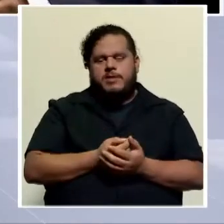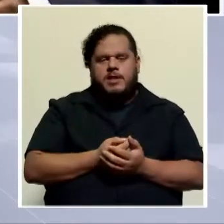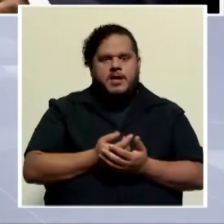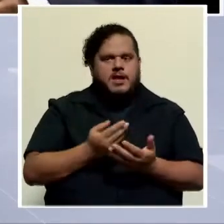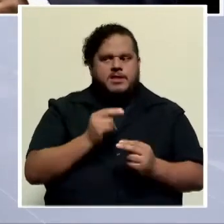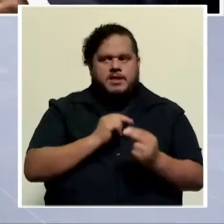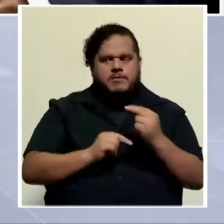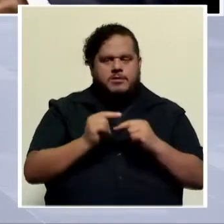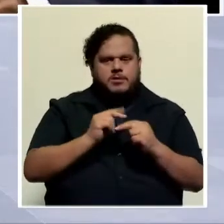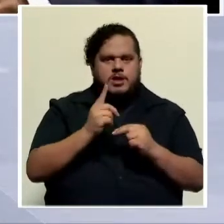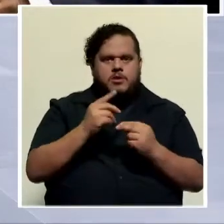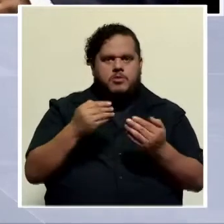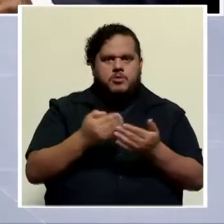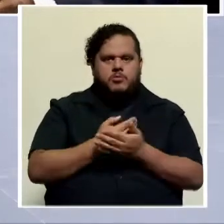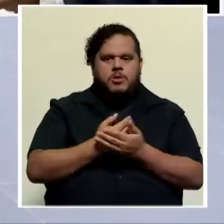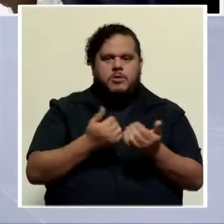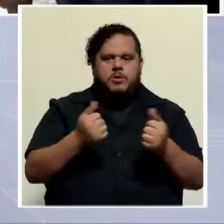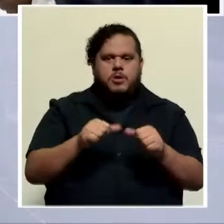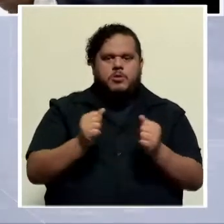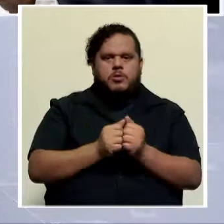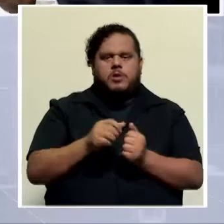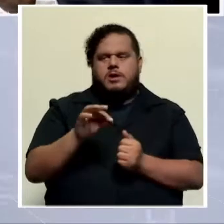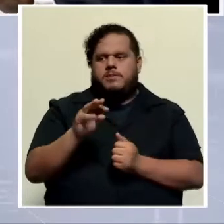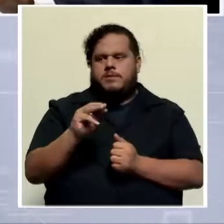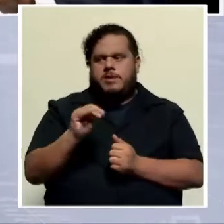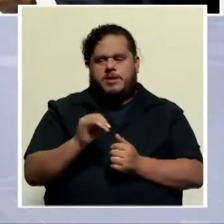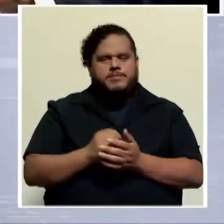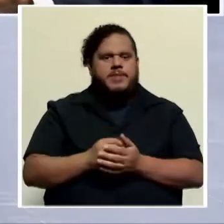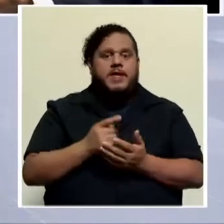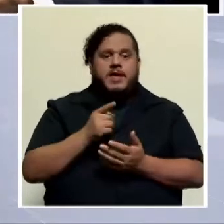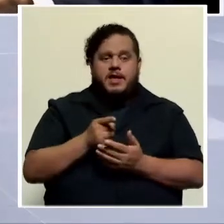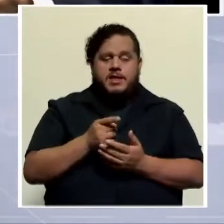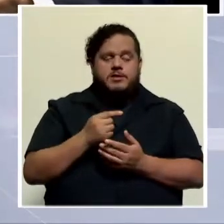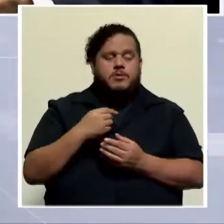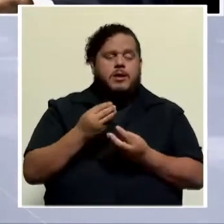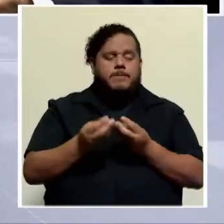va a negociar un nuevo acuerdo con el fondo. Y esto ha generado, digamos,